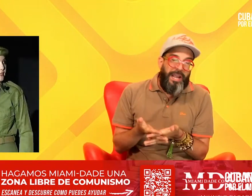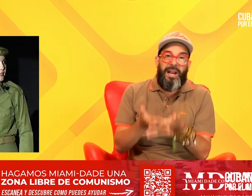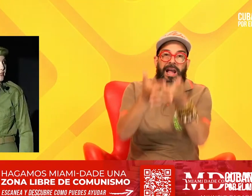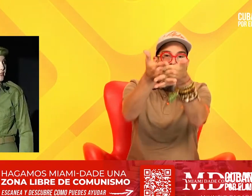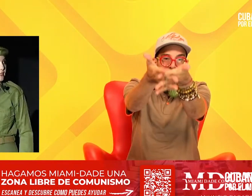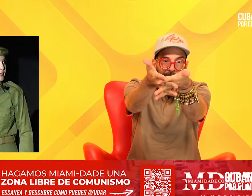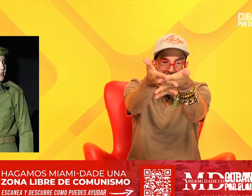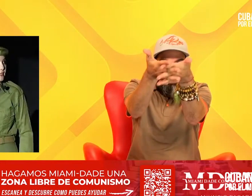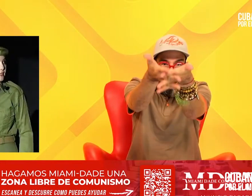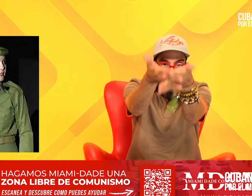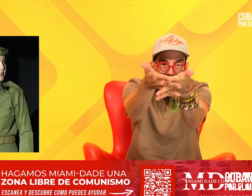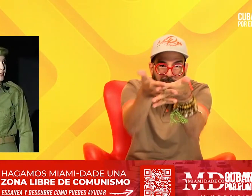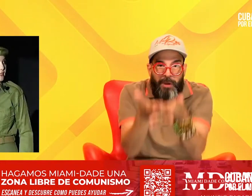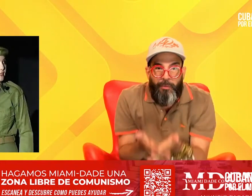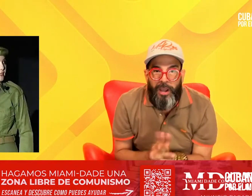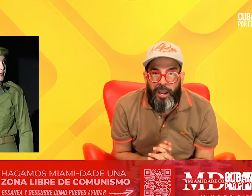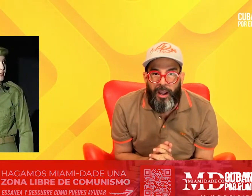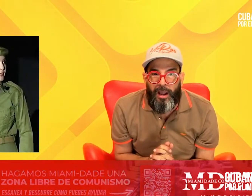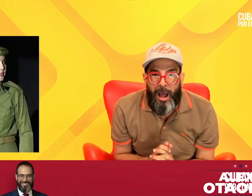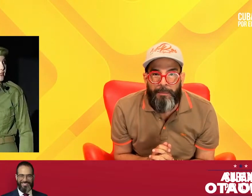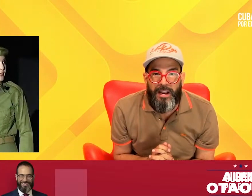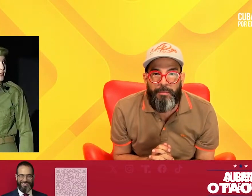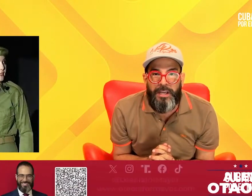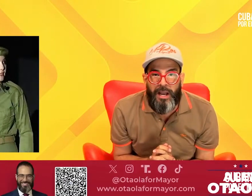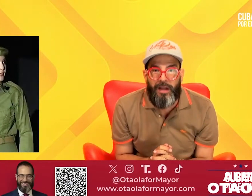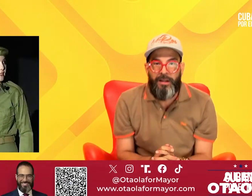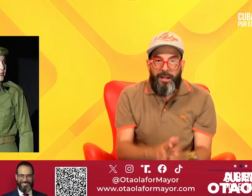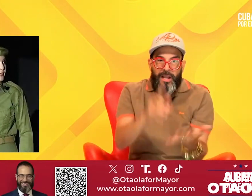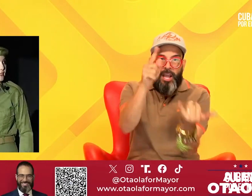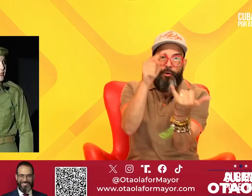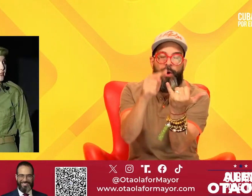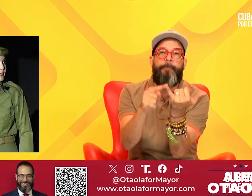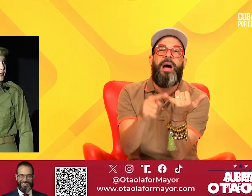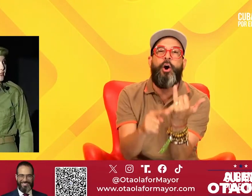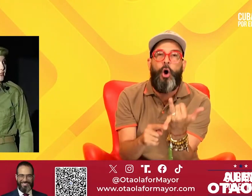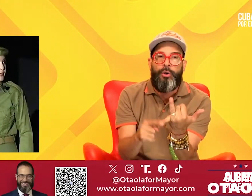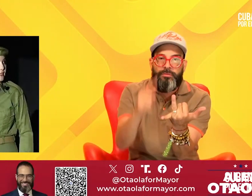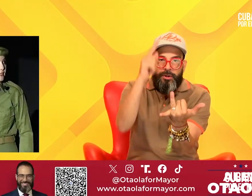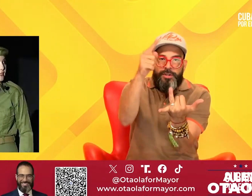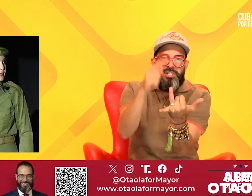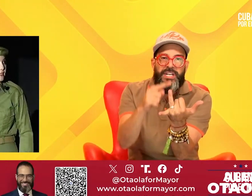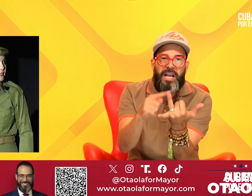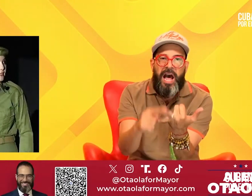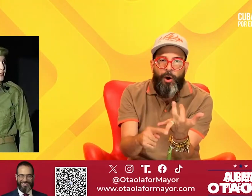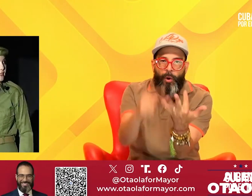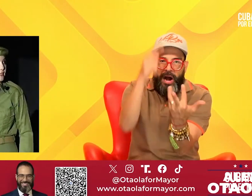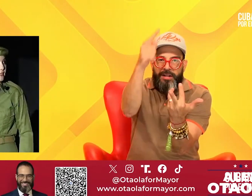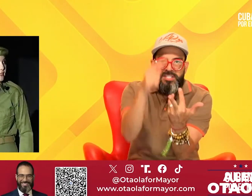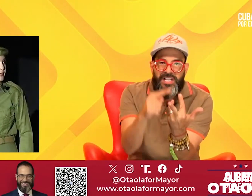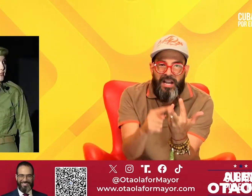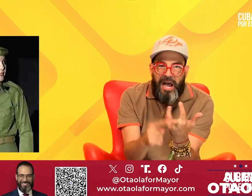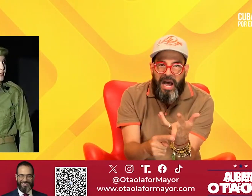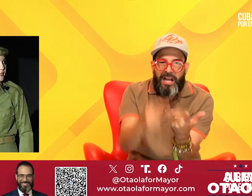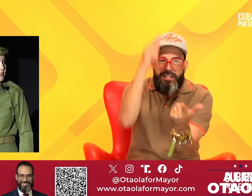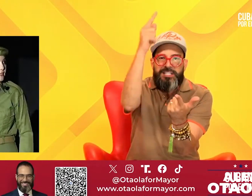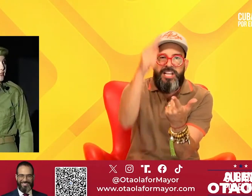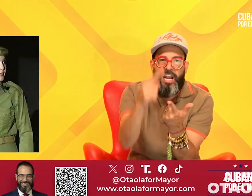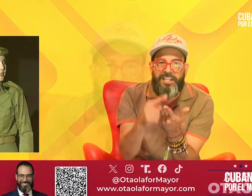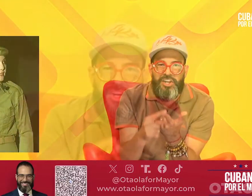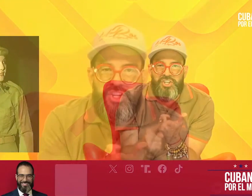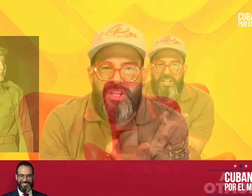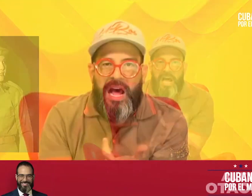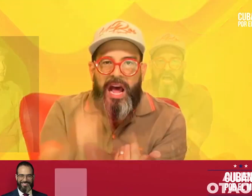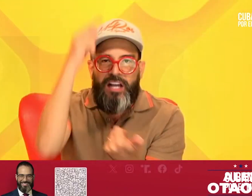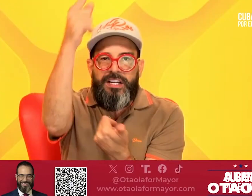usted crea ahora usted que me ve amiga mía en un apagón sin agua sin gas